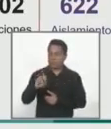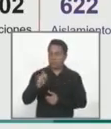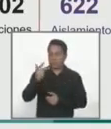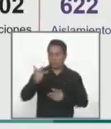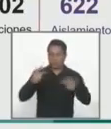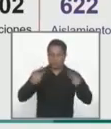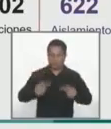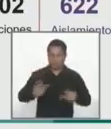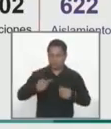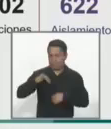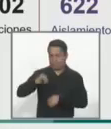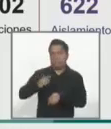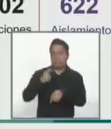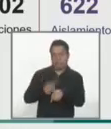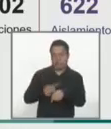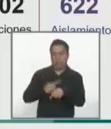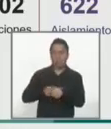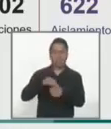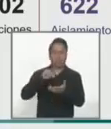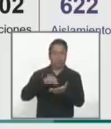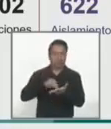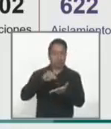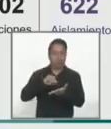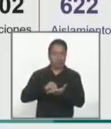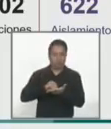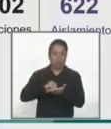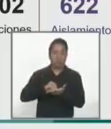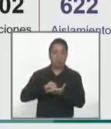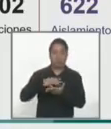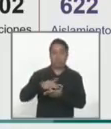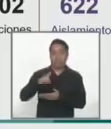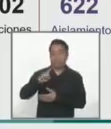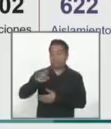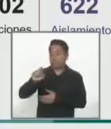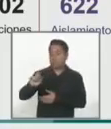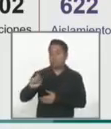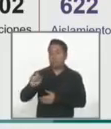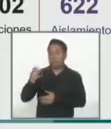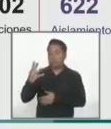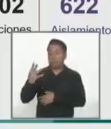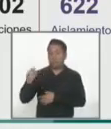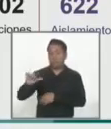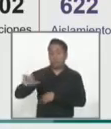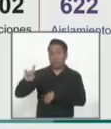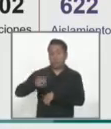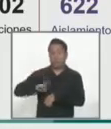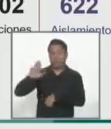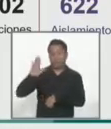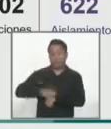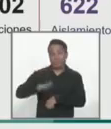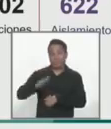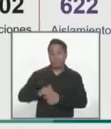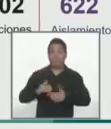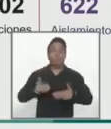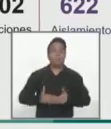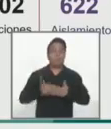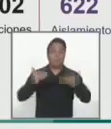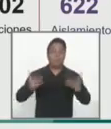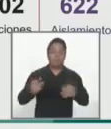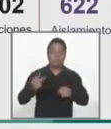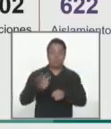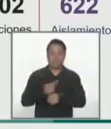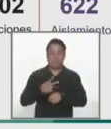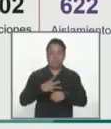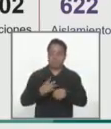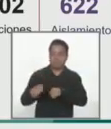12.738 casos confirmados. Esto representa 124 más que el corte del día de ayer. Asimismo, se